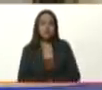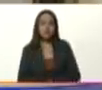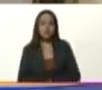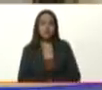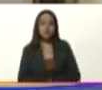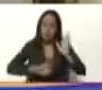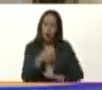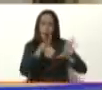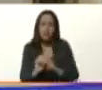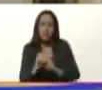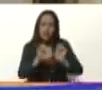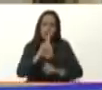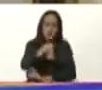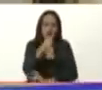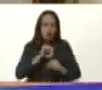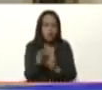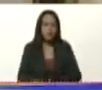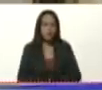Tapaboca,